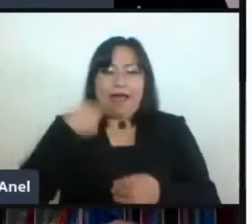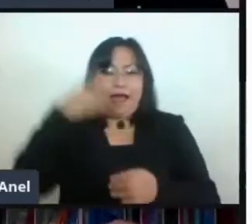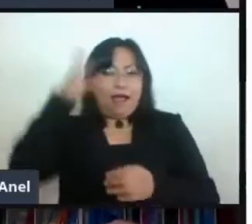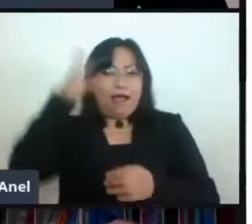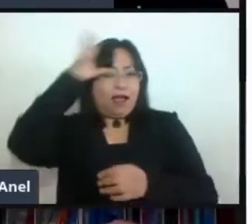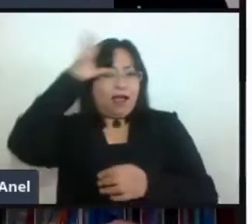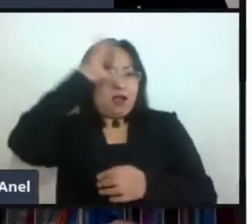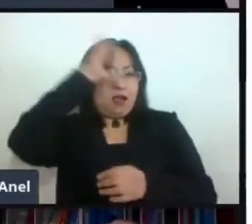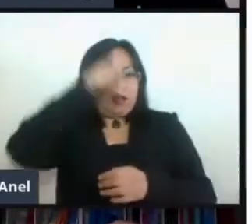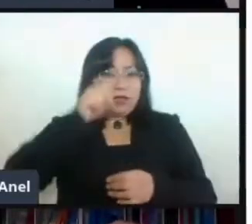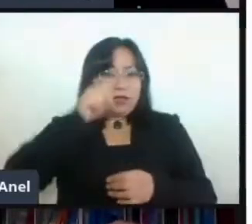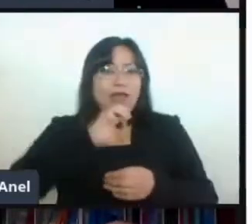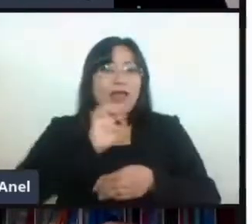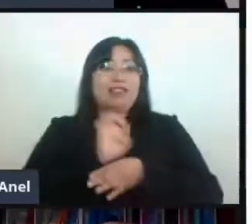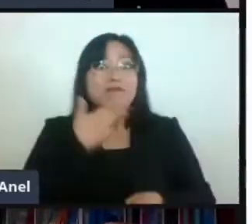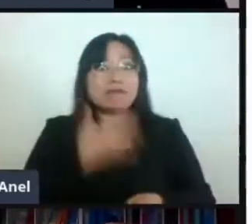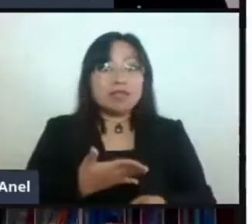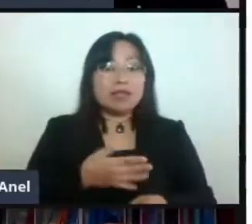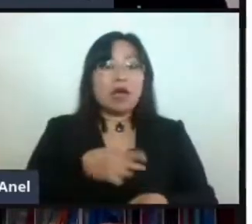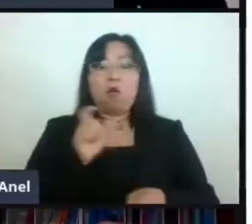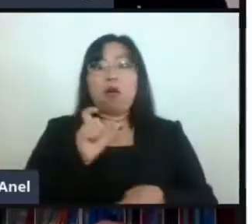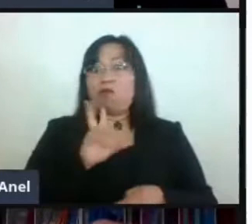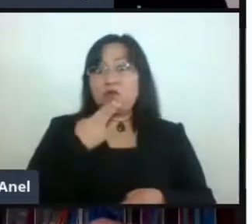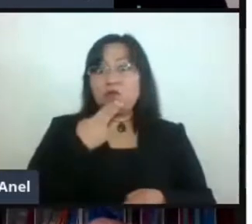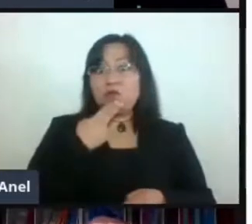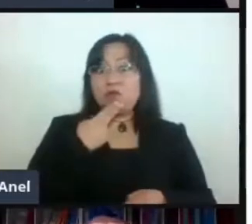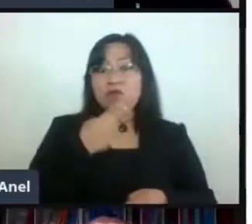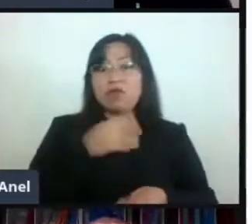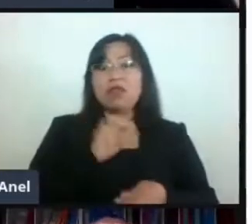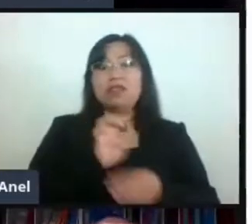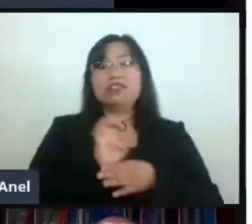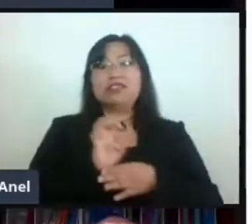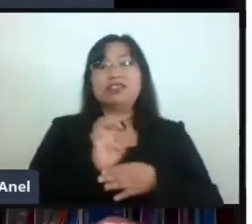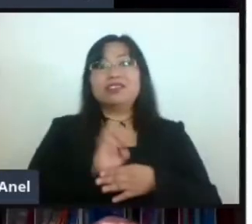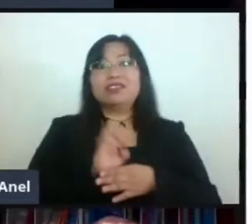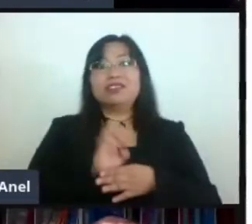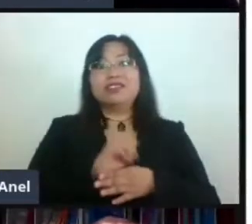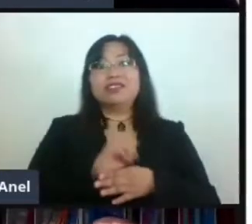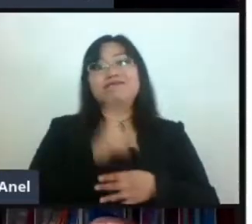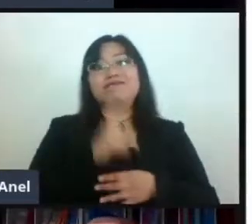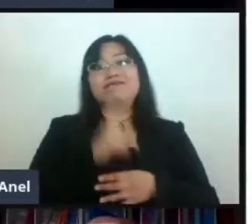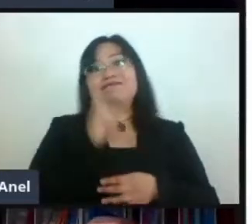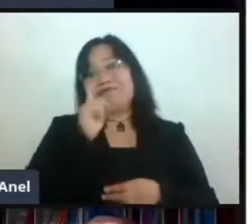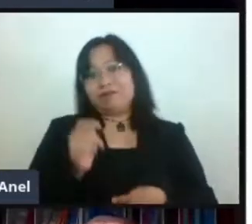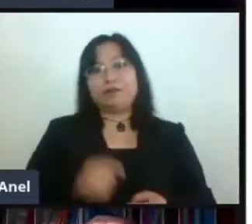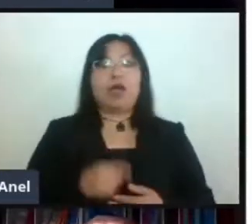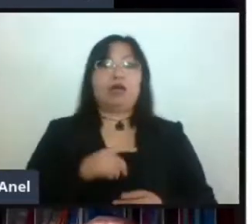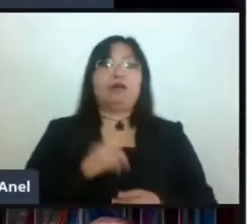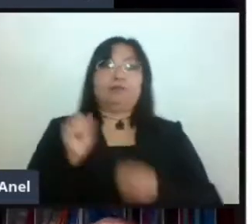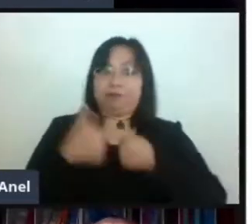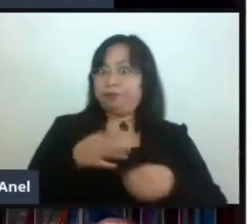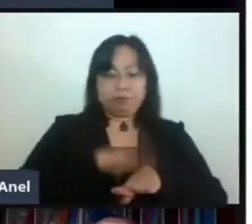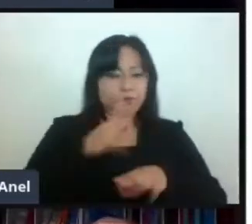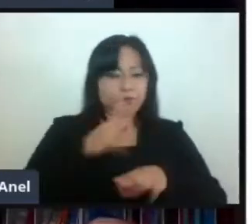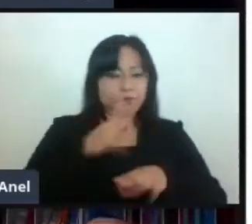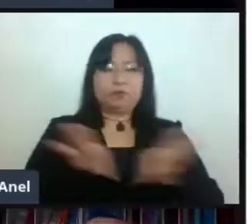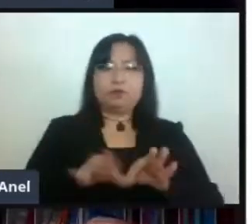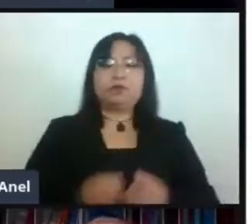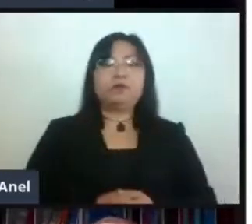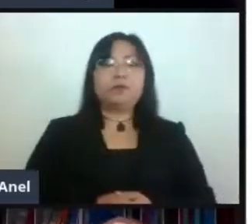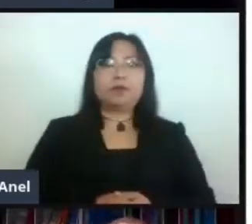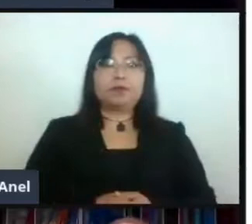muy importante que debemos considerar es que la evaluación tradicional, que está conformada